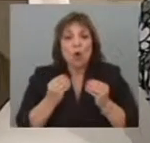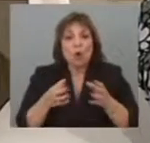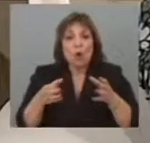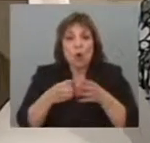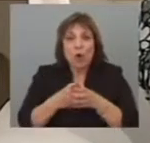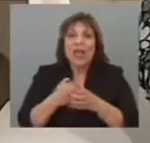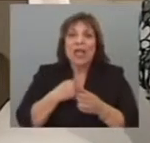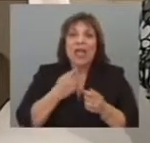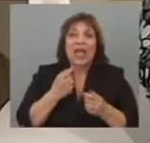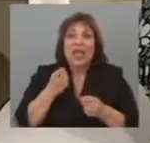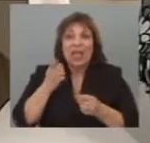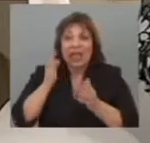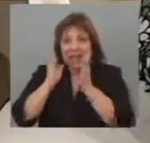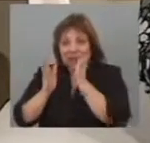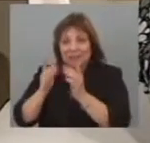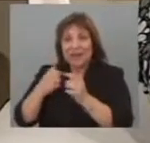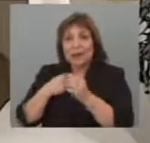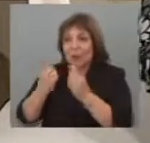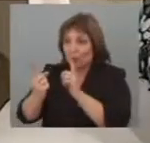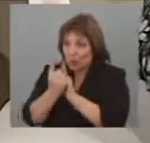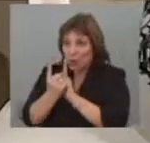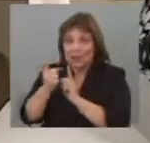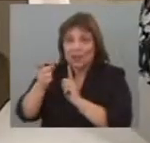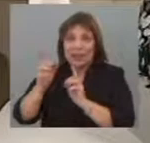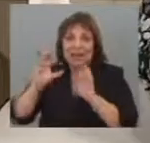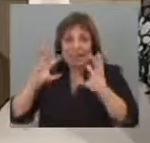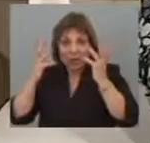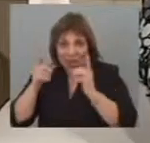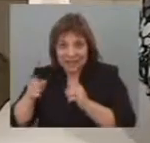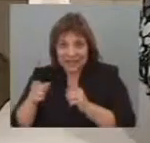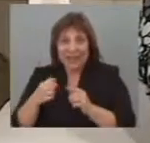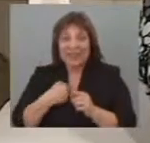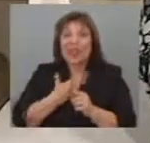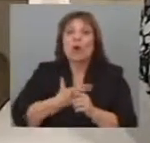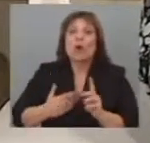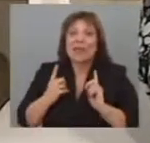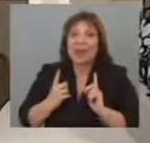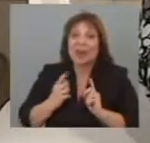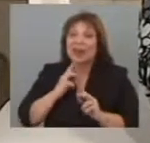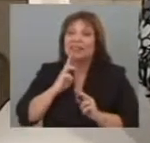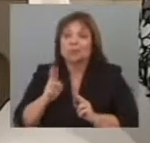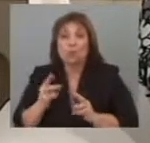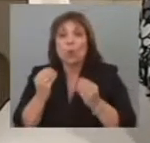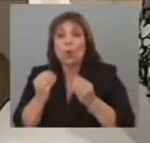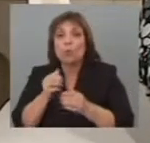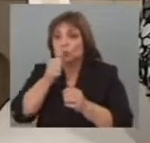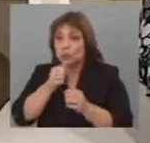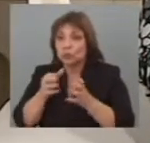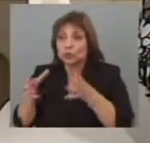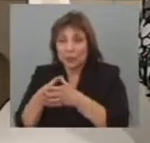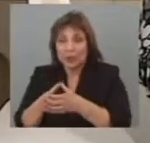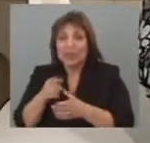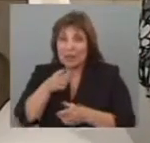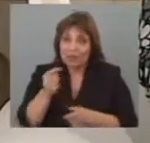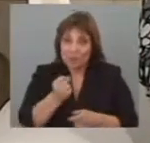de los debes que tenemos todavía. Fundamentalmente estoy planteando la respuesta desde el Estado. Y por cierto que es muy importante, porque esta